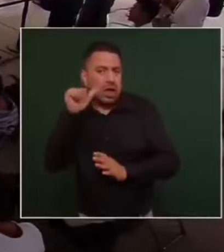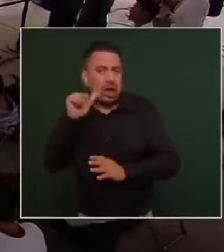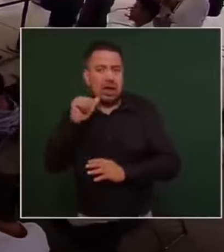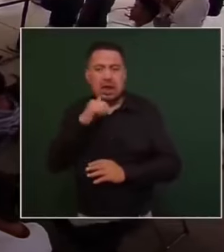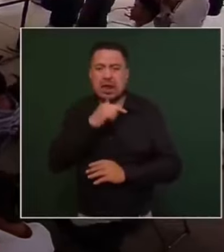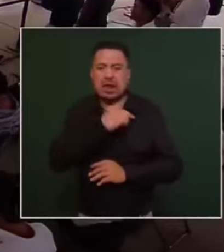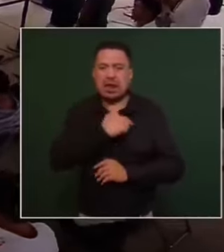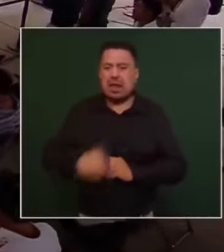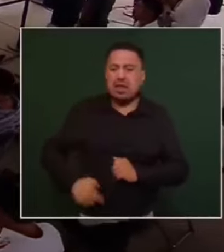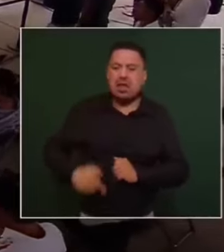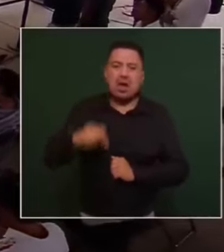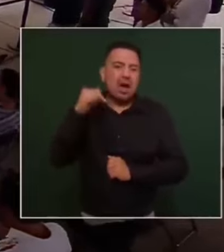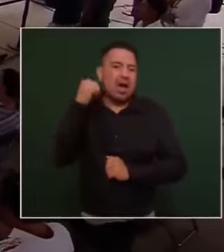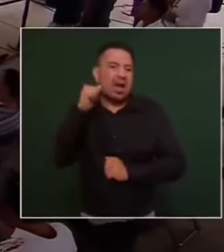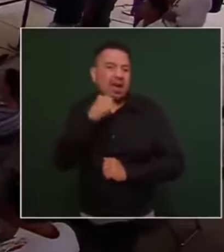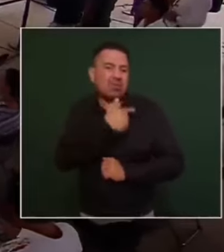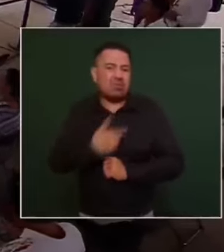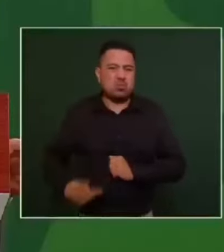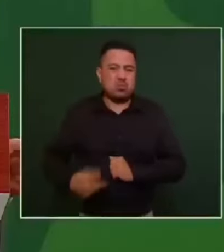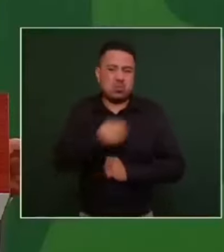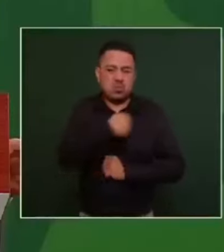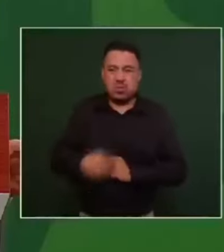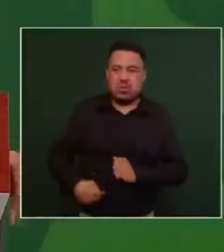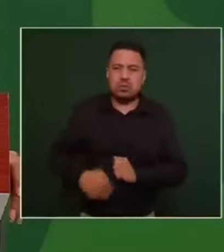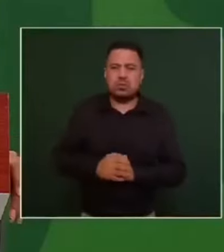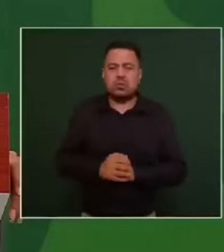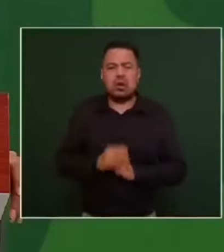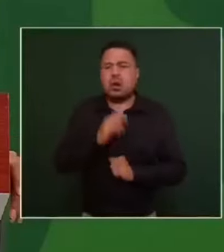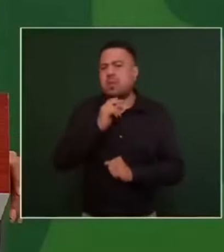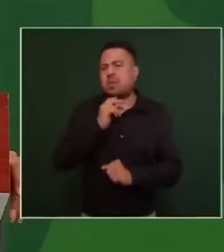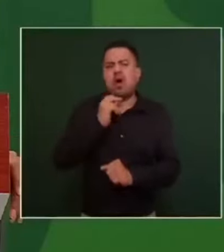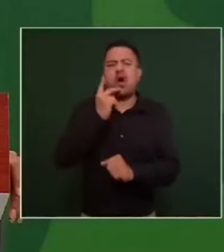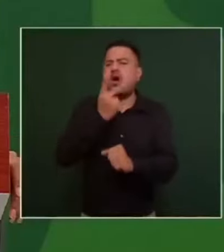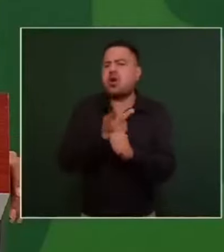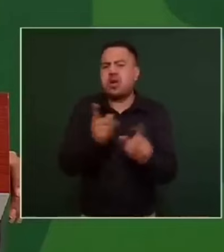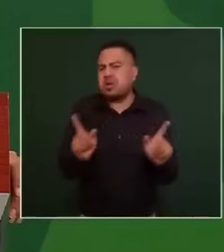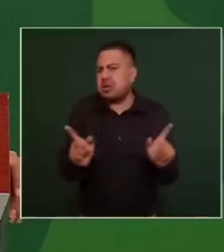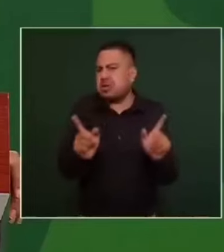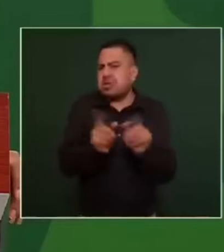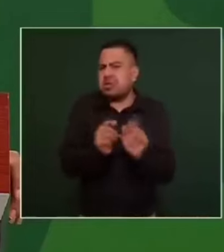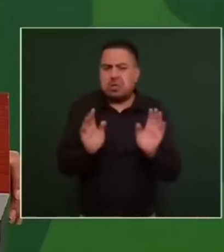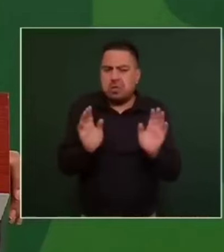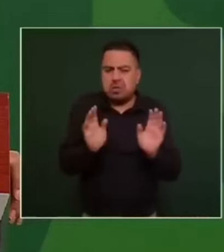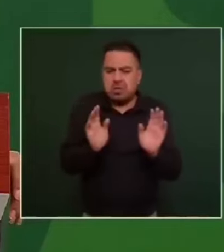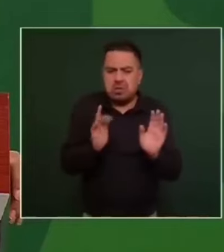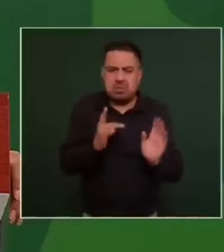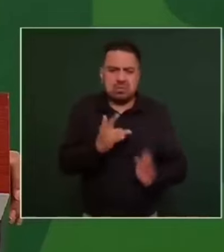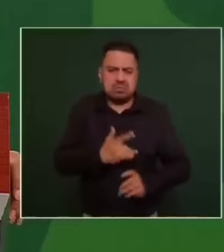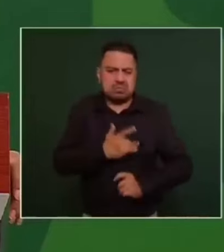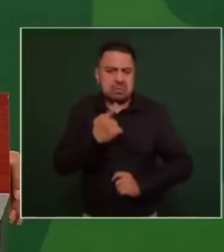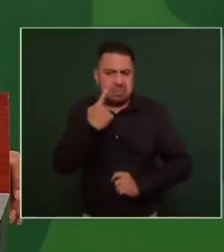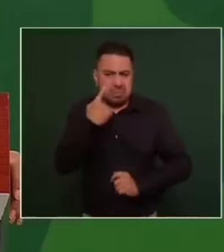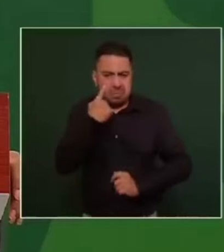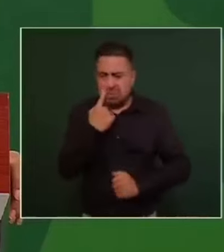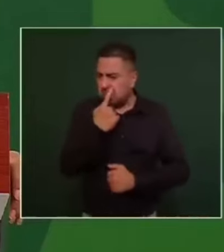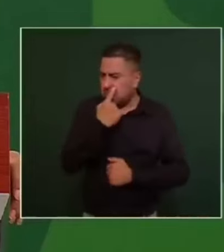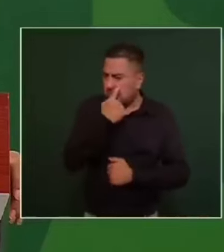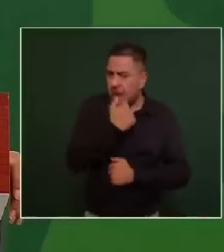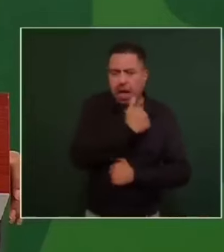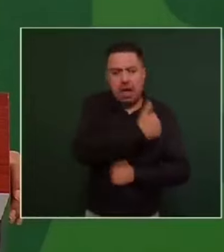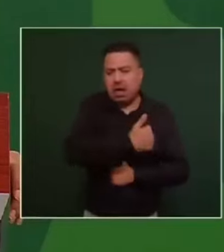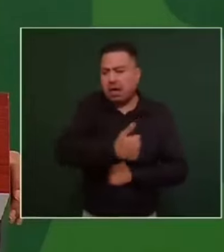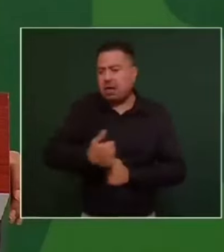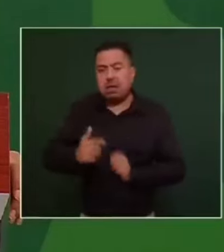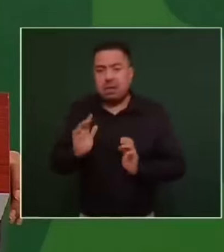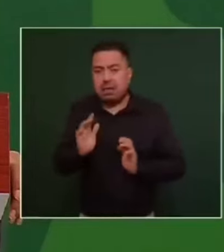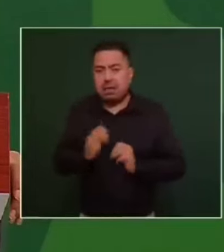regidores, que tanto usted ha hecho? Es voluntario. Es por convicción, y yo